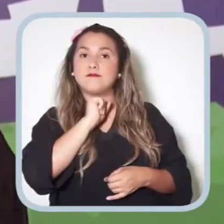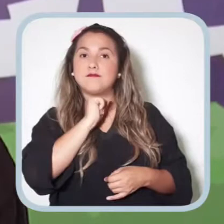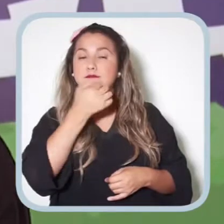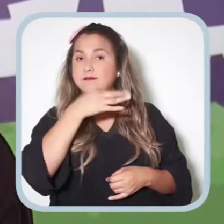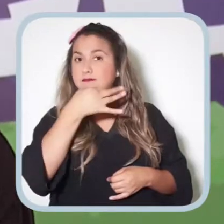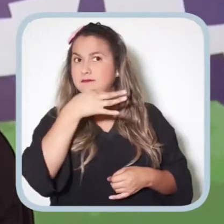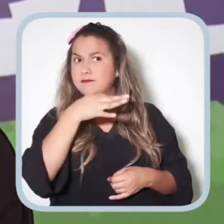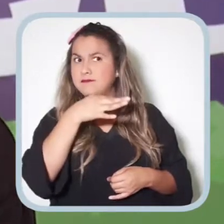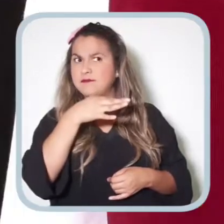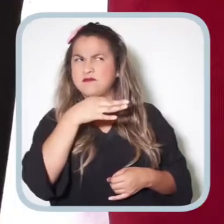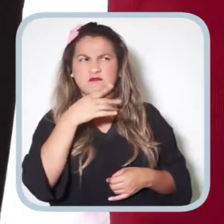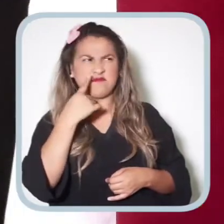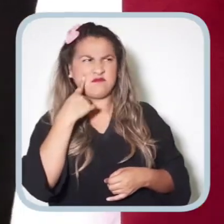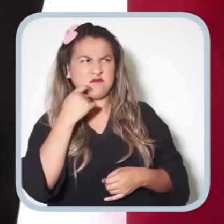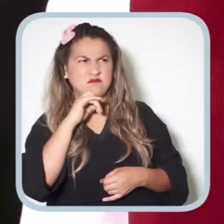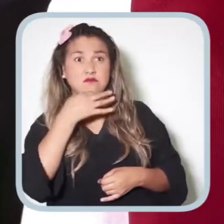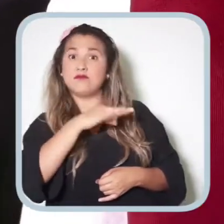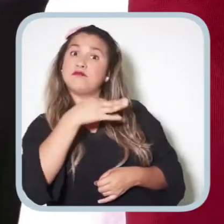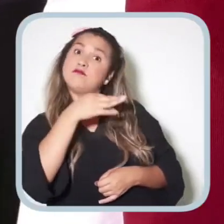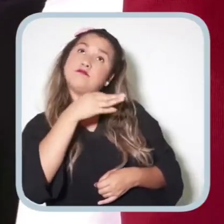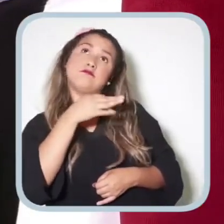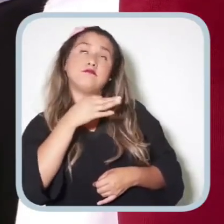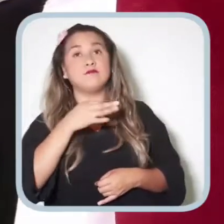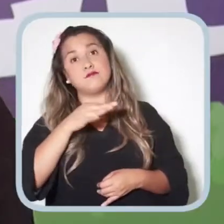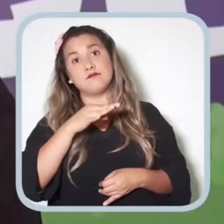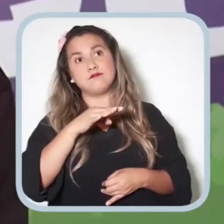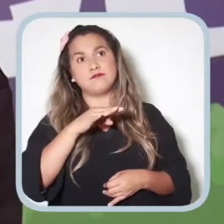¿Y eso qué significa?